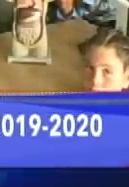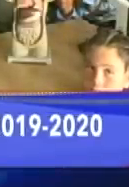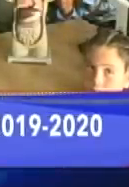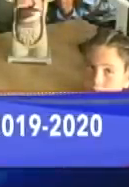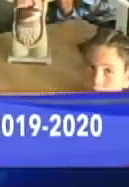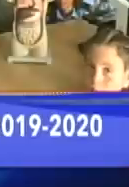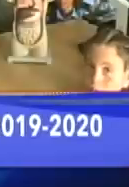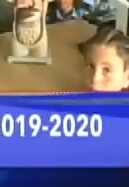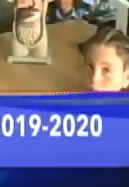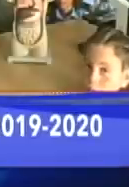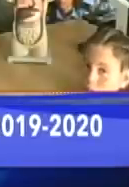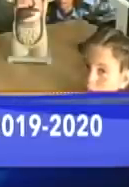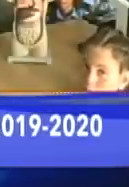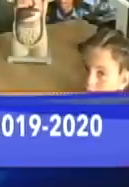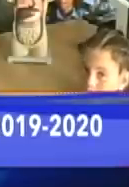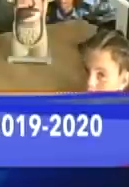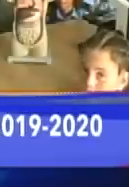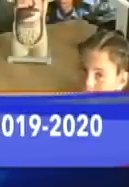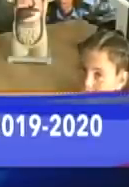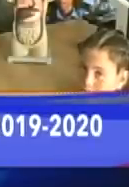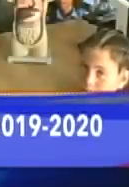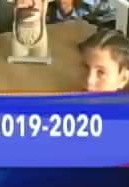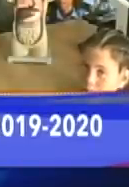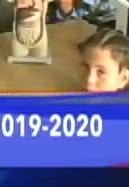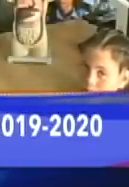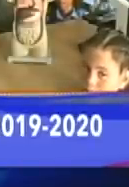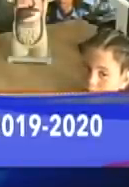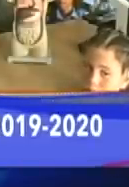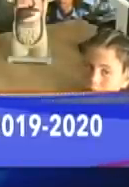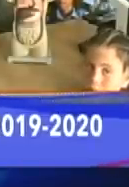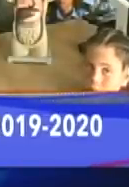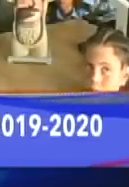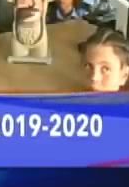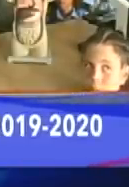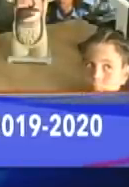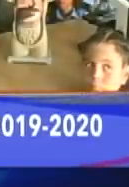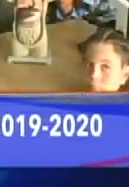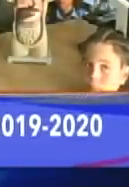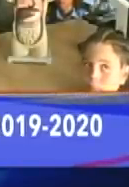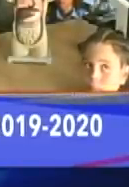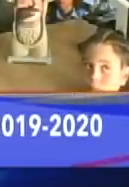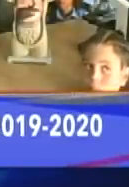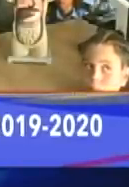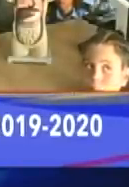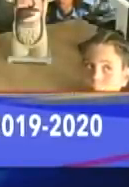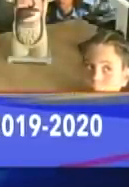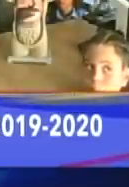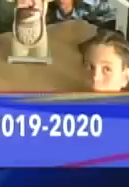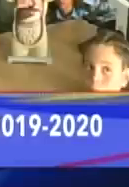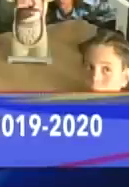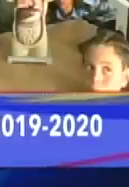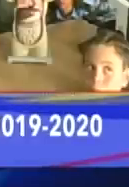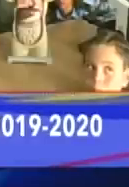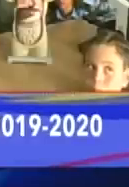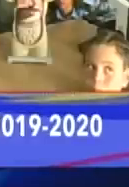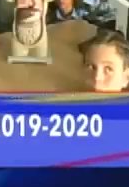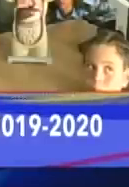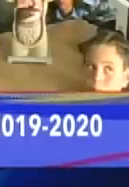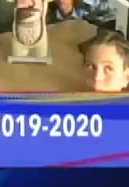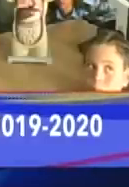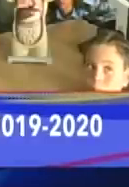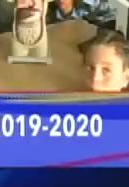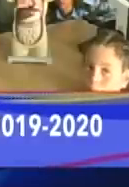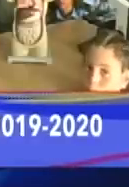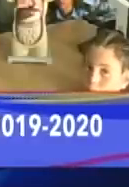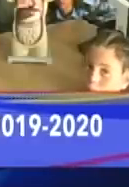de septiembre ya cabalgando con buen nivel con buena velocidad con